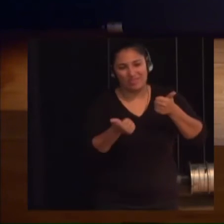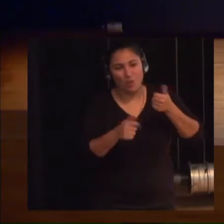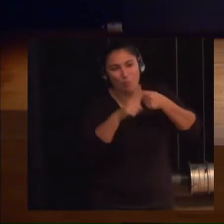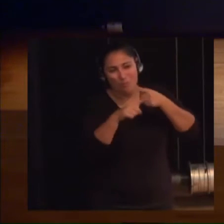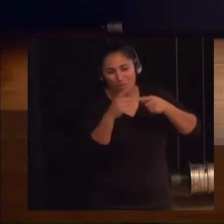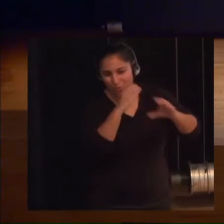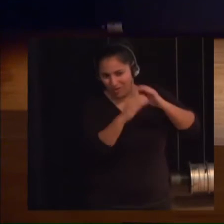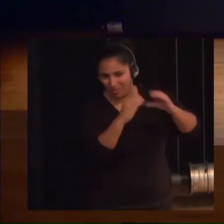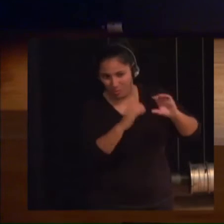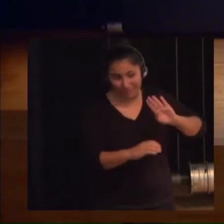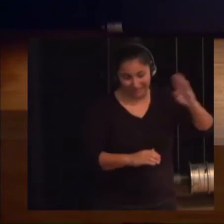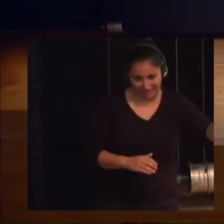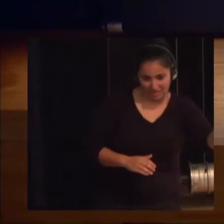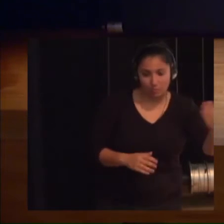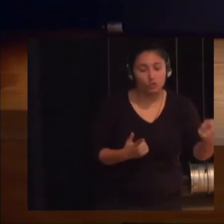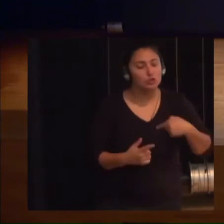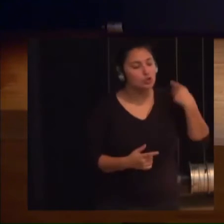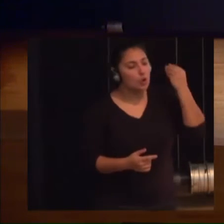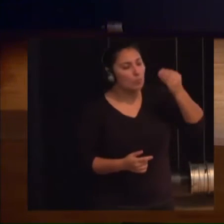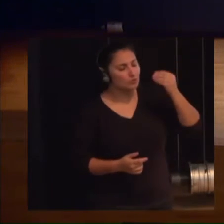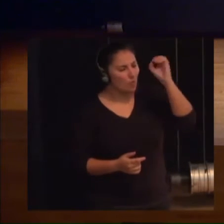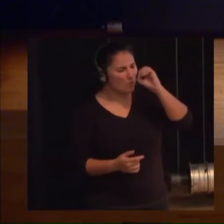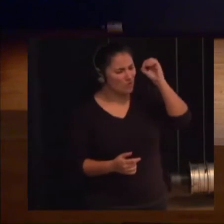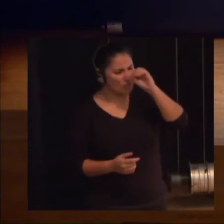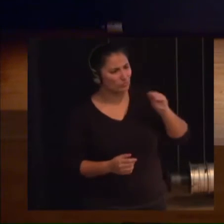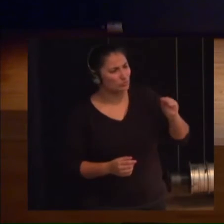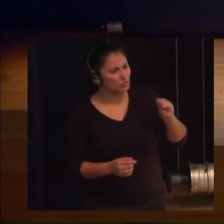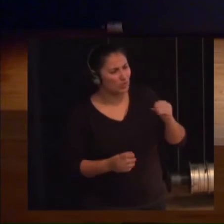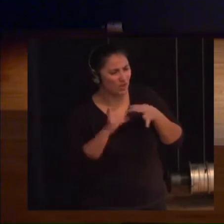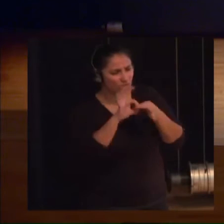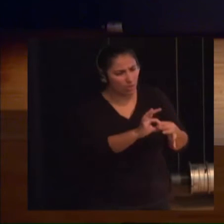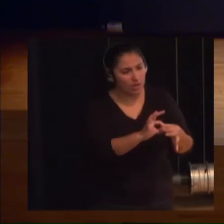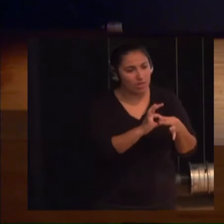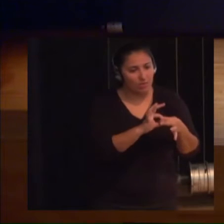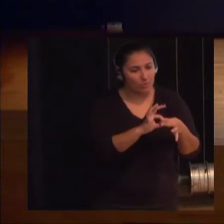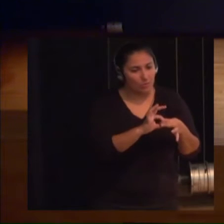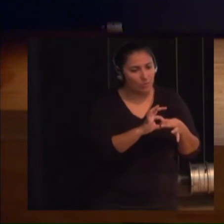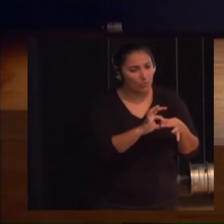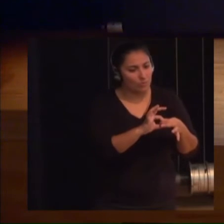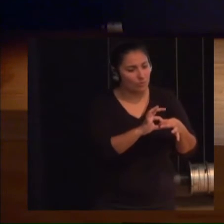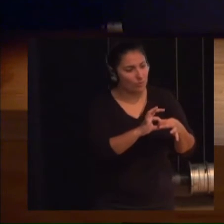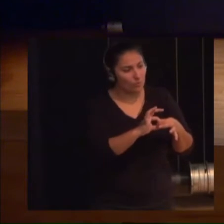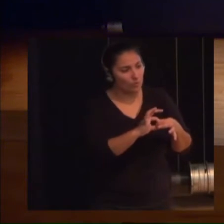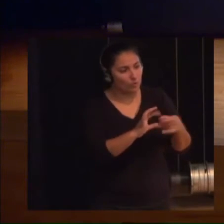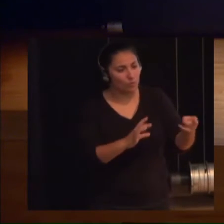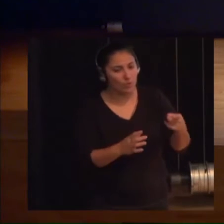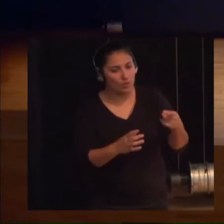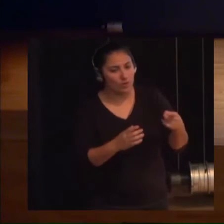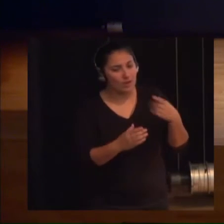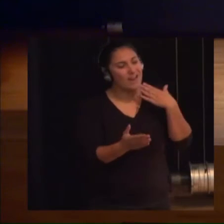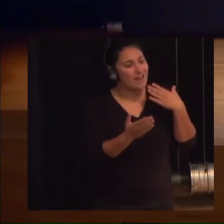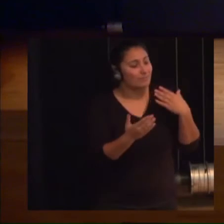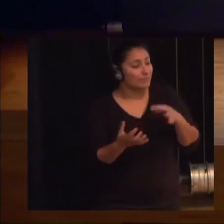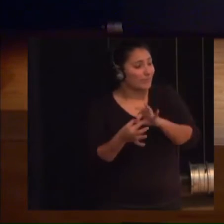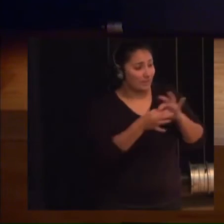ver su opinión. ¿Cómo se relaciona eso con ese factor que hablaba de evidencia, de perseguir cuál es la relación de los medios tradicionales